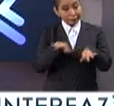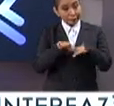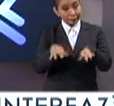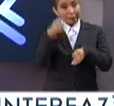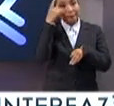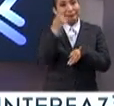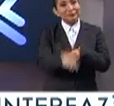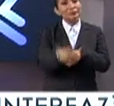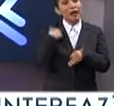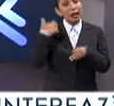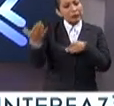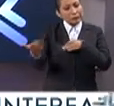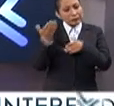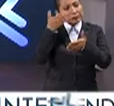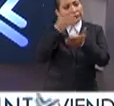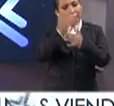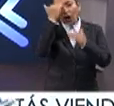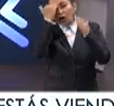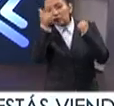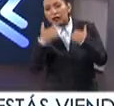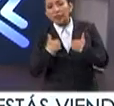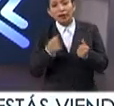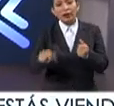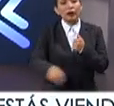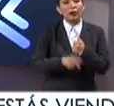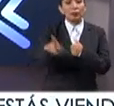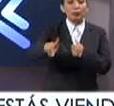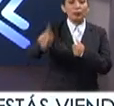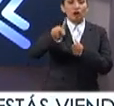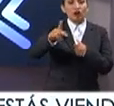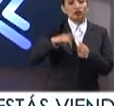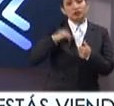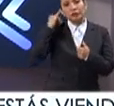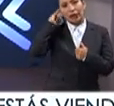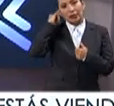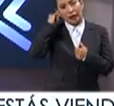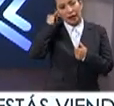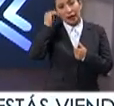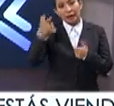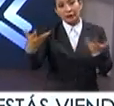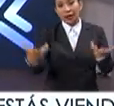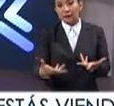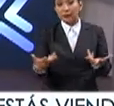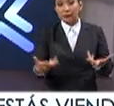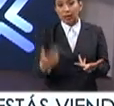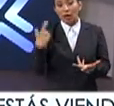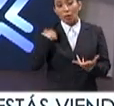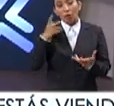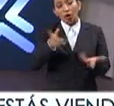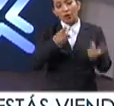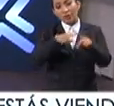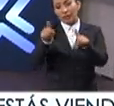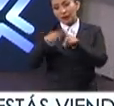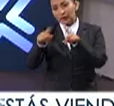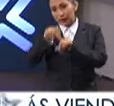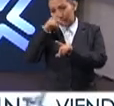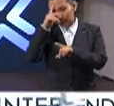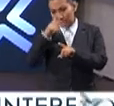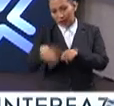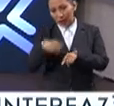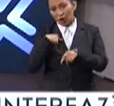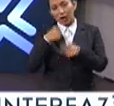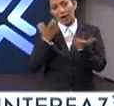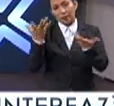para acercarnos para conocer para entender los pelos originales y por supuesto generar una nación diversa pero